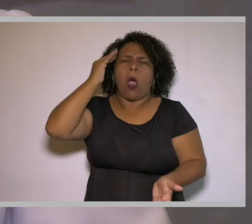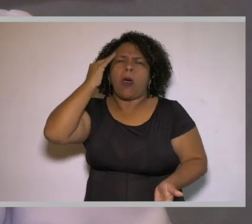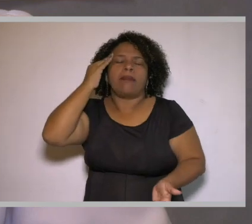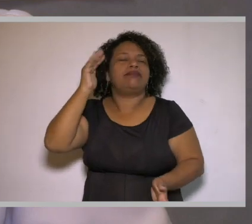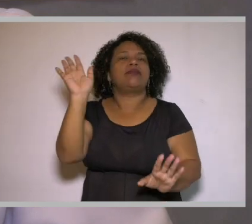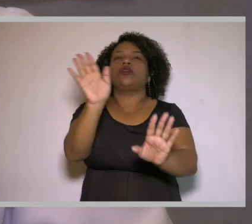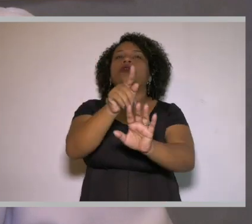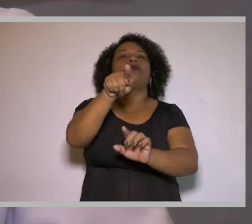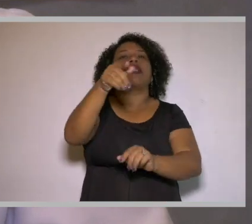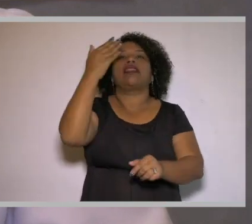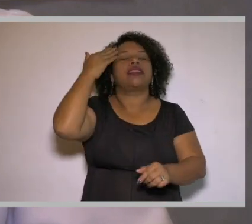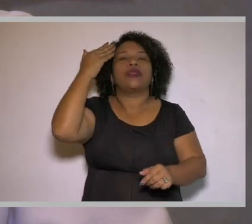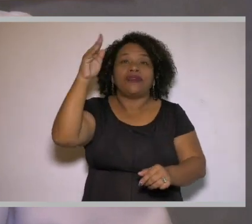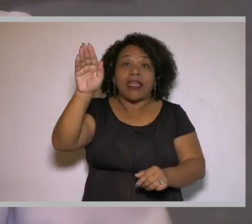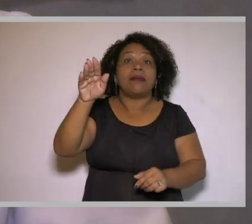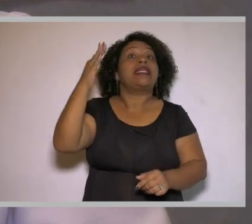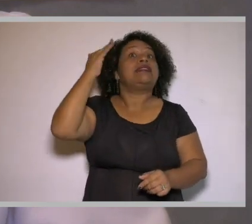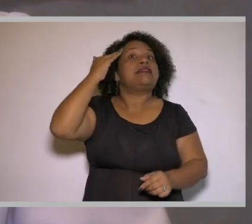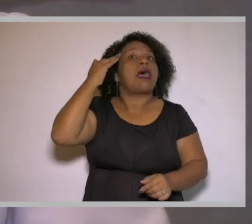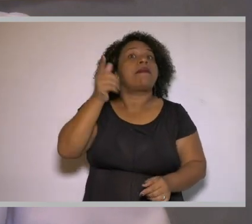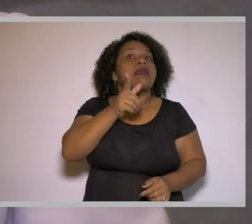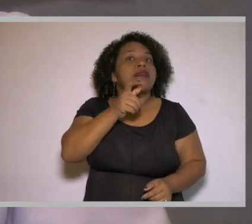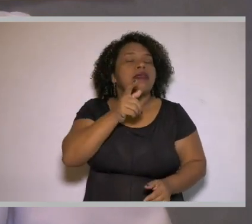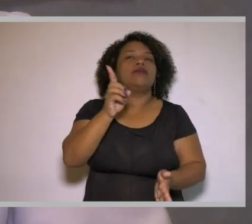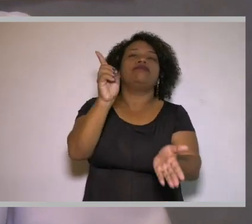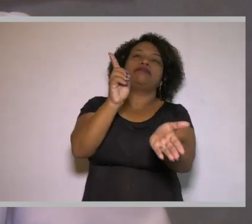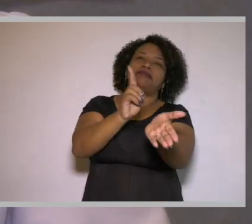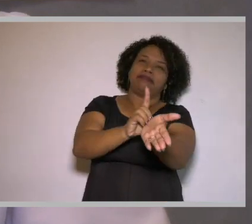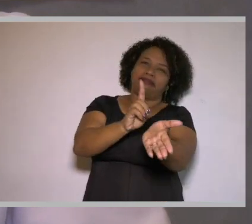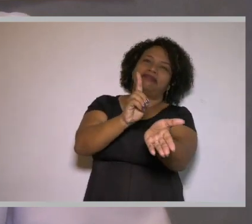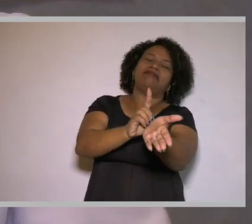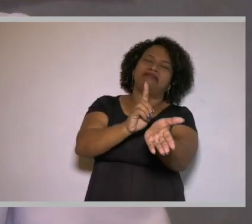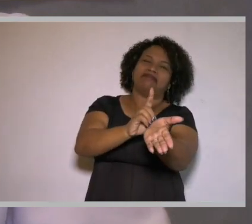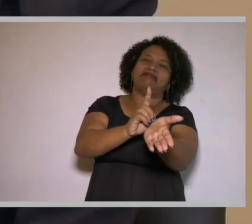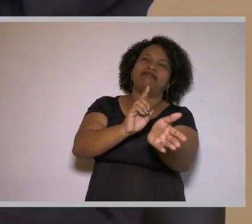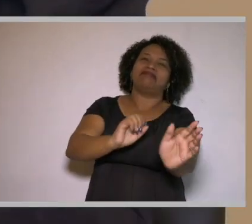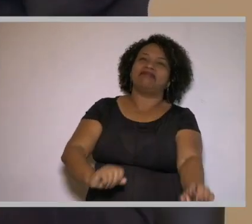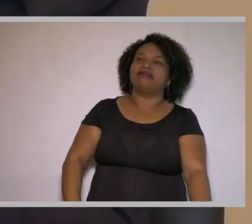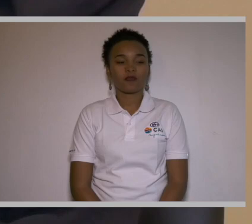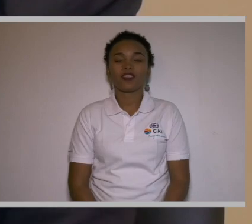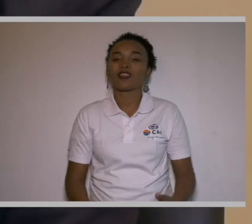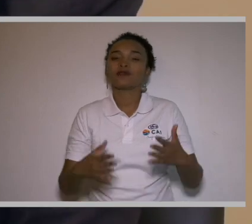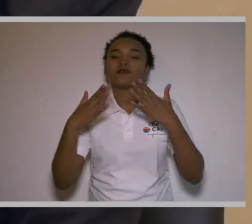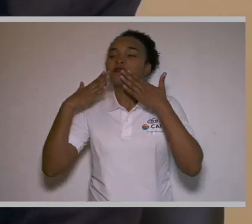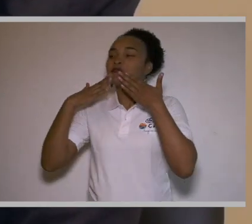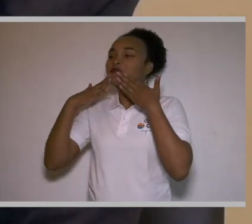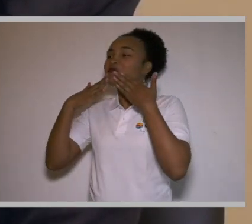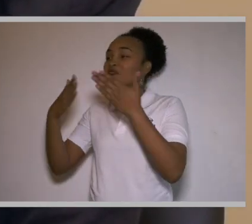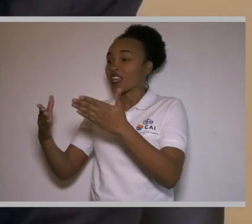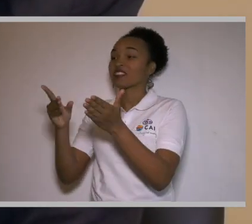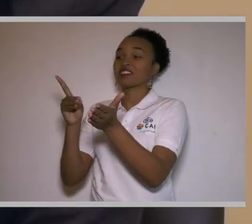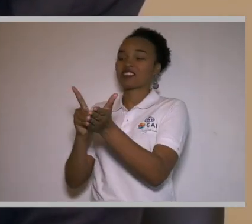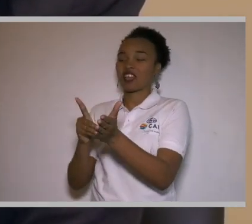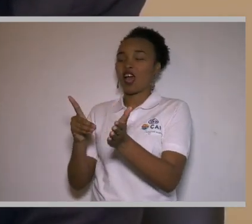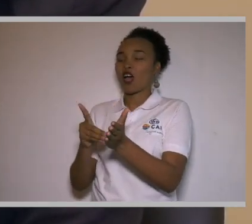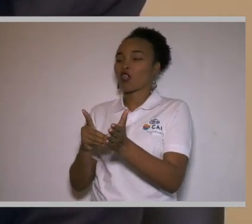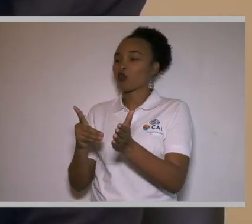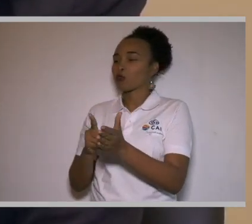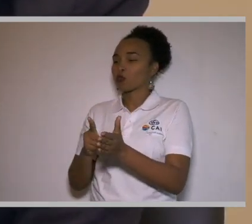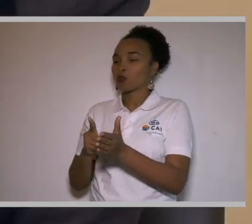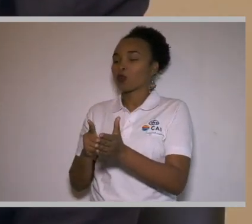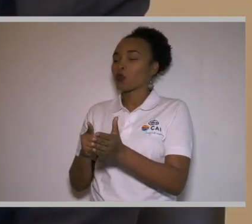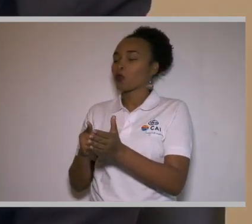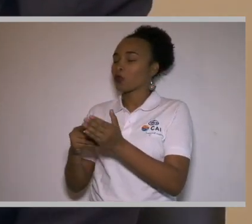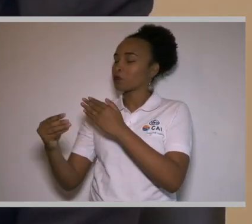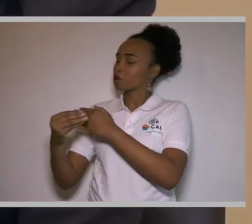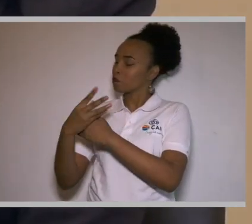vea al otorrino y evitar la automedicación. Esas son nuestras recomendaciones más importantes. Agradecer a la doctora Charina Fun por estar con